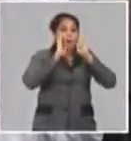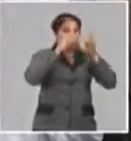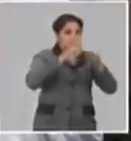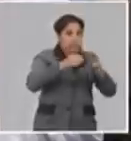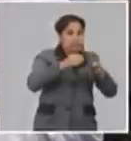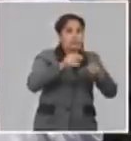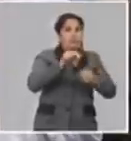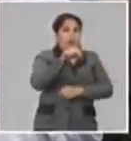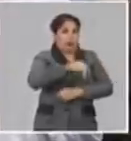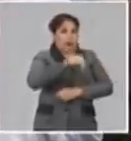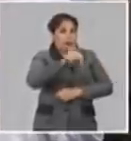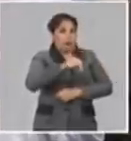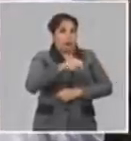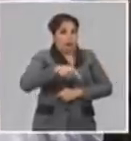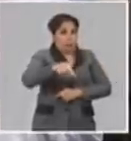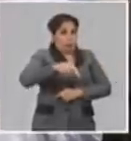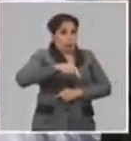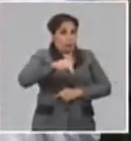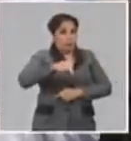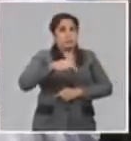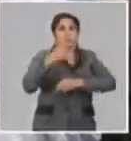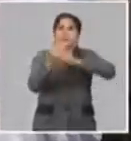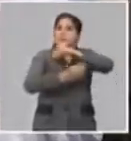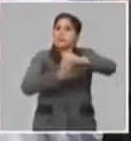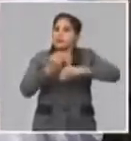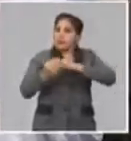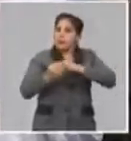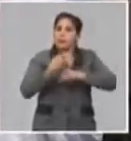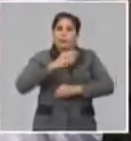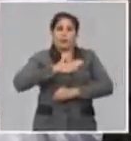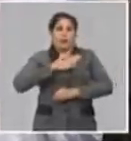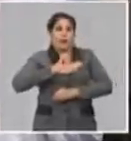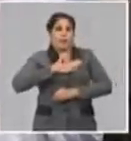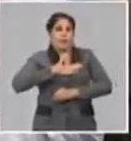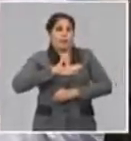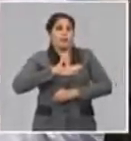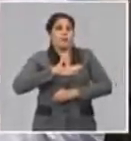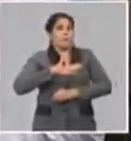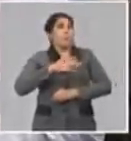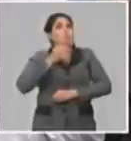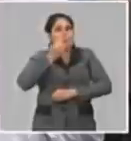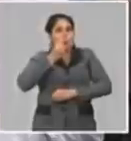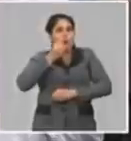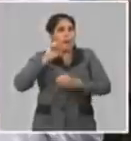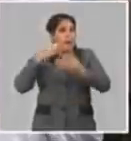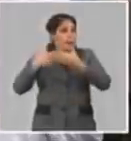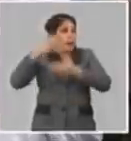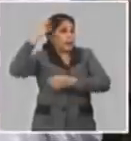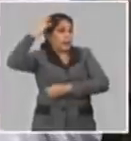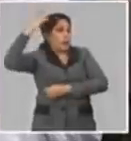corto plazo, que ya lo adelantaba en los principios, es la autonomía de la empresa estatal. La autonomía de la empresa